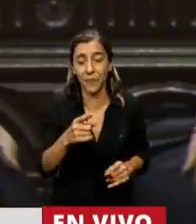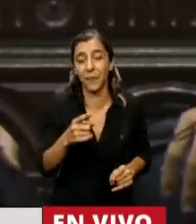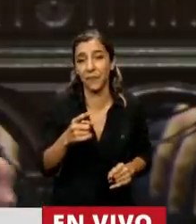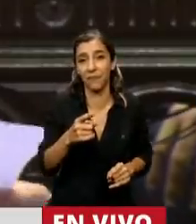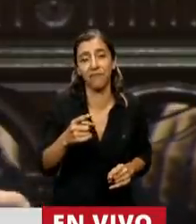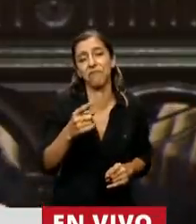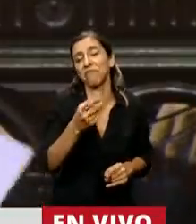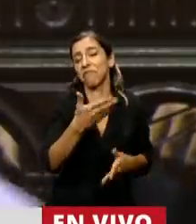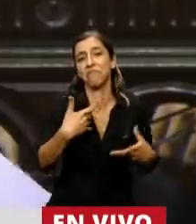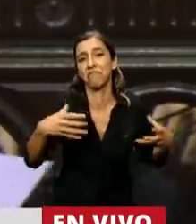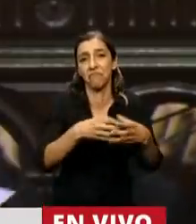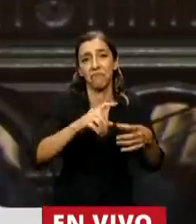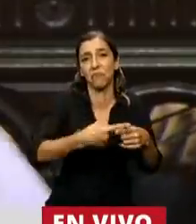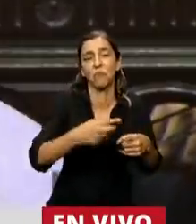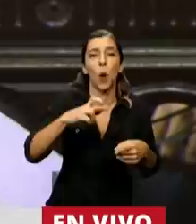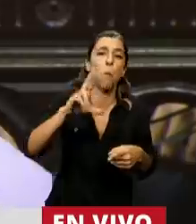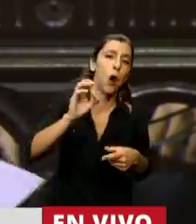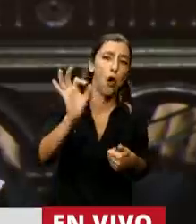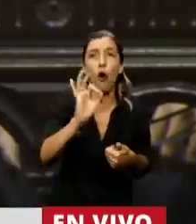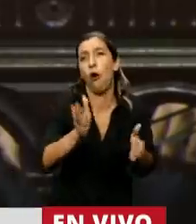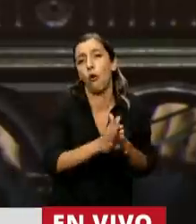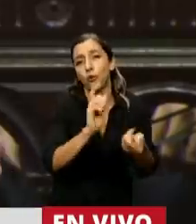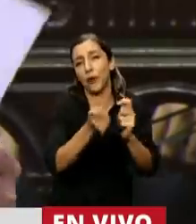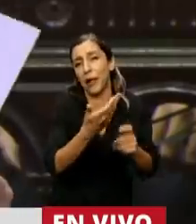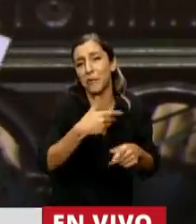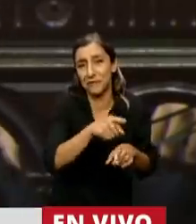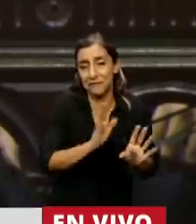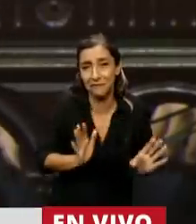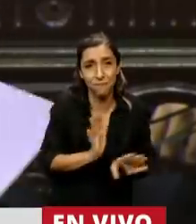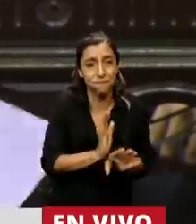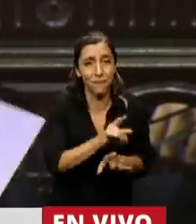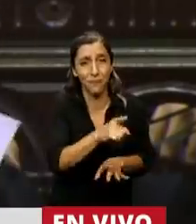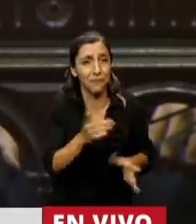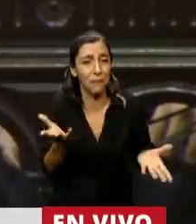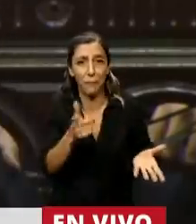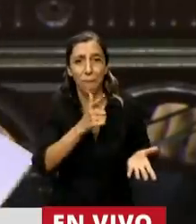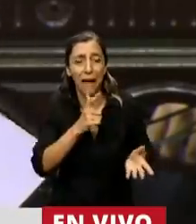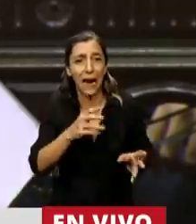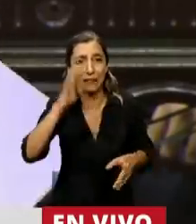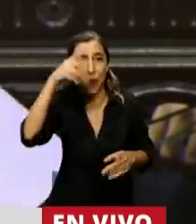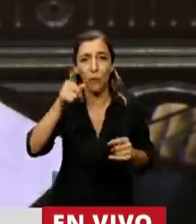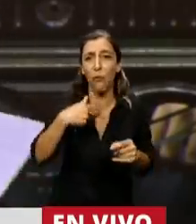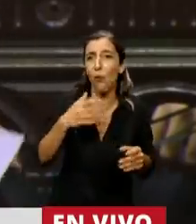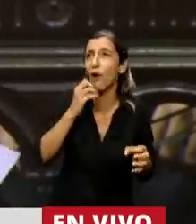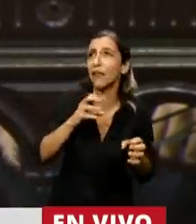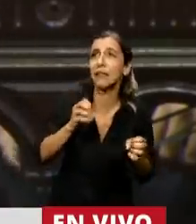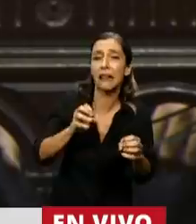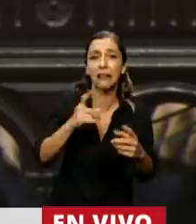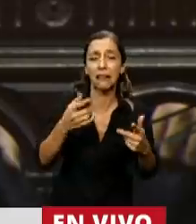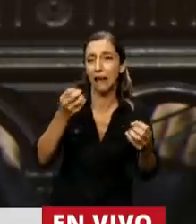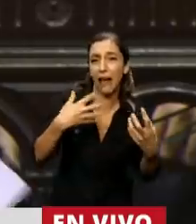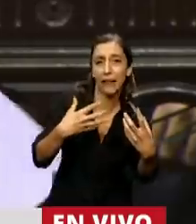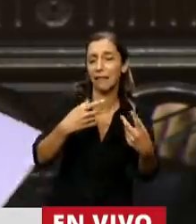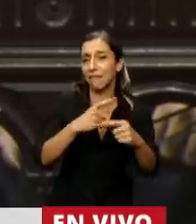cambio del pero no sé muy bien es la persona que dice la autocrítica de gulbis no tuvimos una clara conducción en economía no somos nosotros